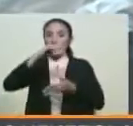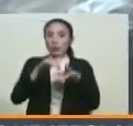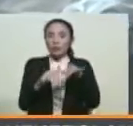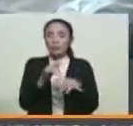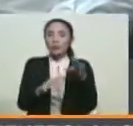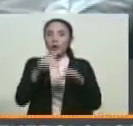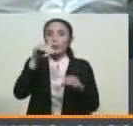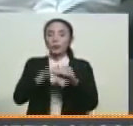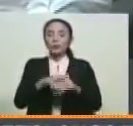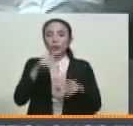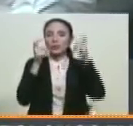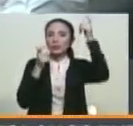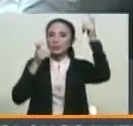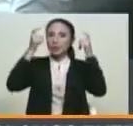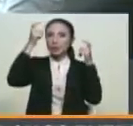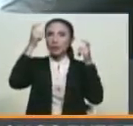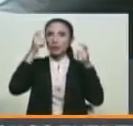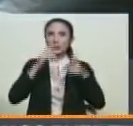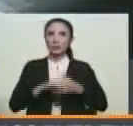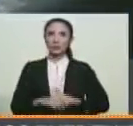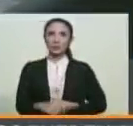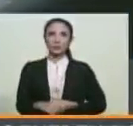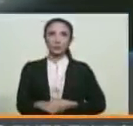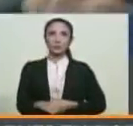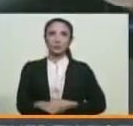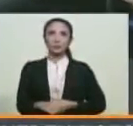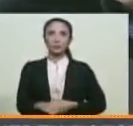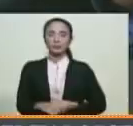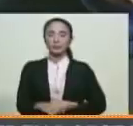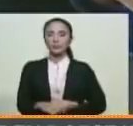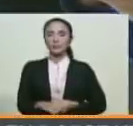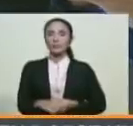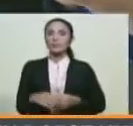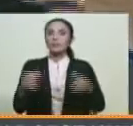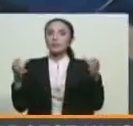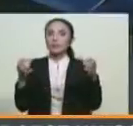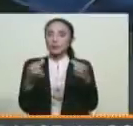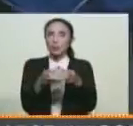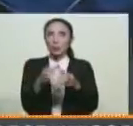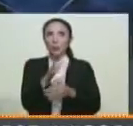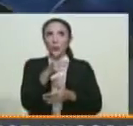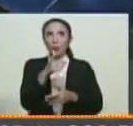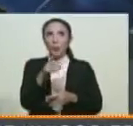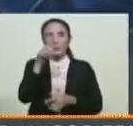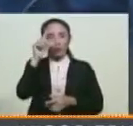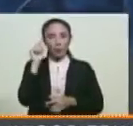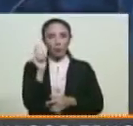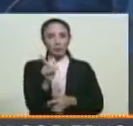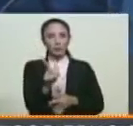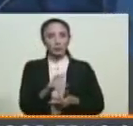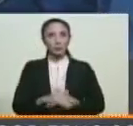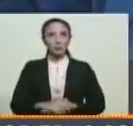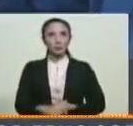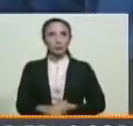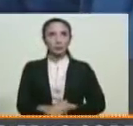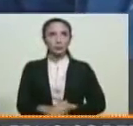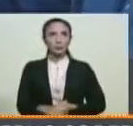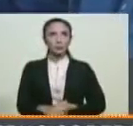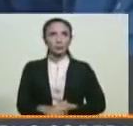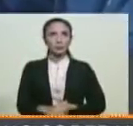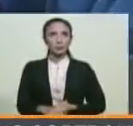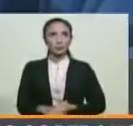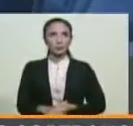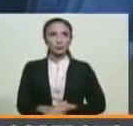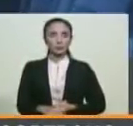chavista, super maquinaria bolivariana del Partido Socialista Unido de Venezuela, la